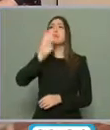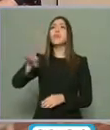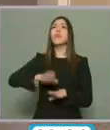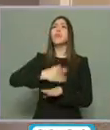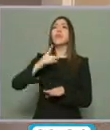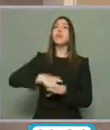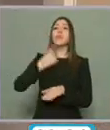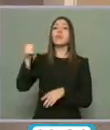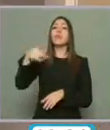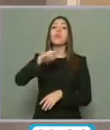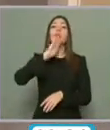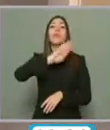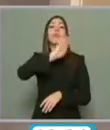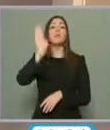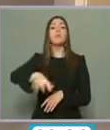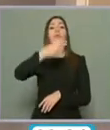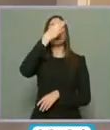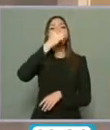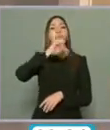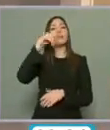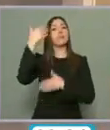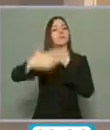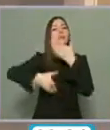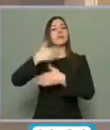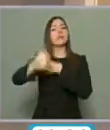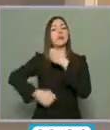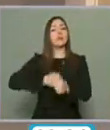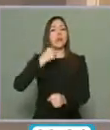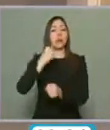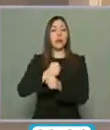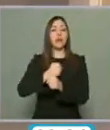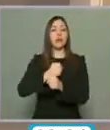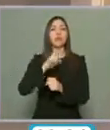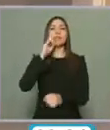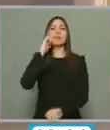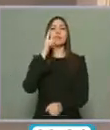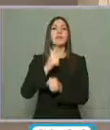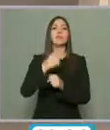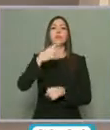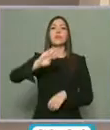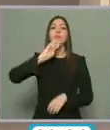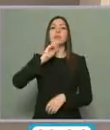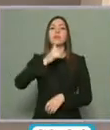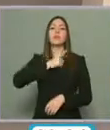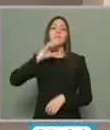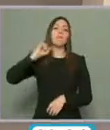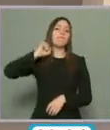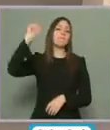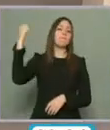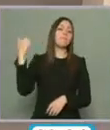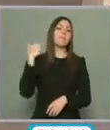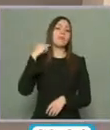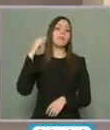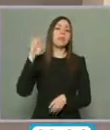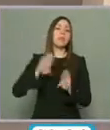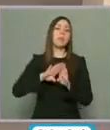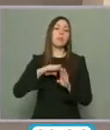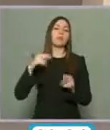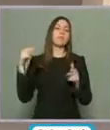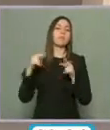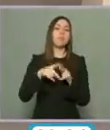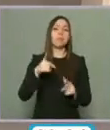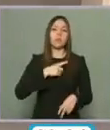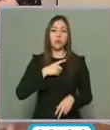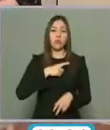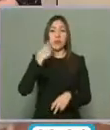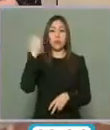años, ella se va a enterar que la madre en realidad se suicidó. Pero no es la única mujer suicida